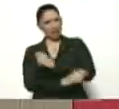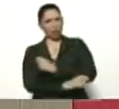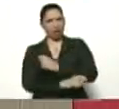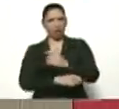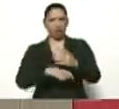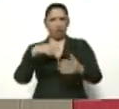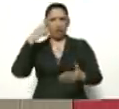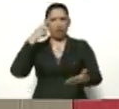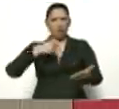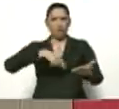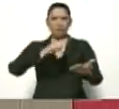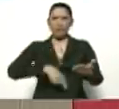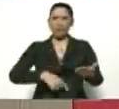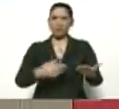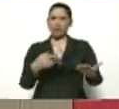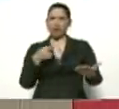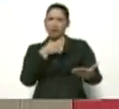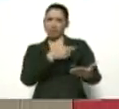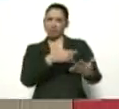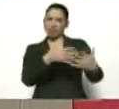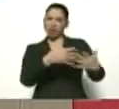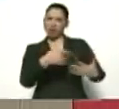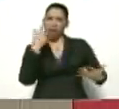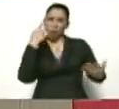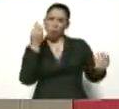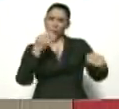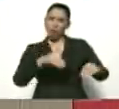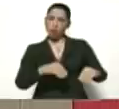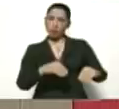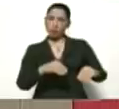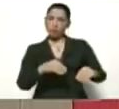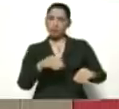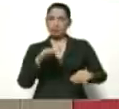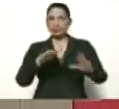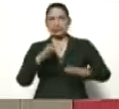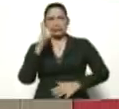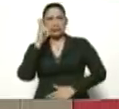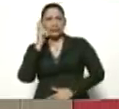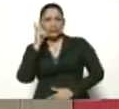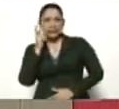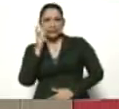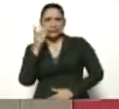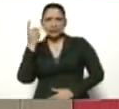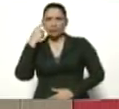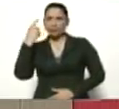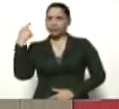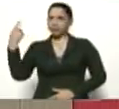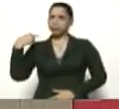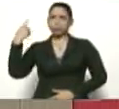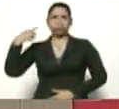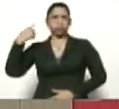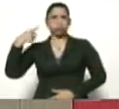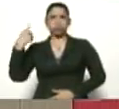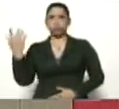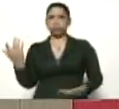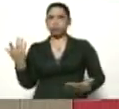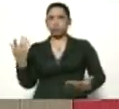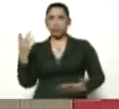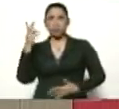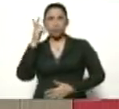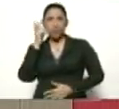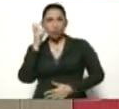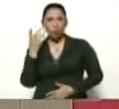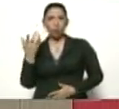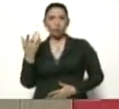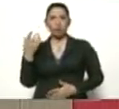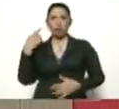de este contrato aunque fuera completamente psicótico aunque suena completamente